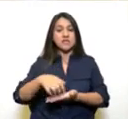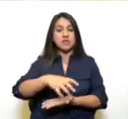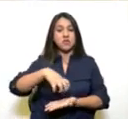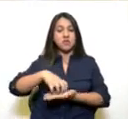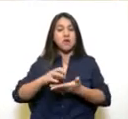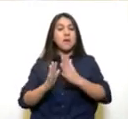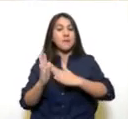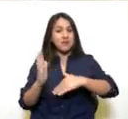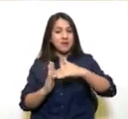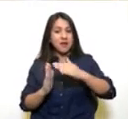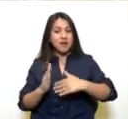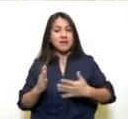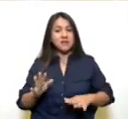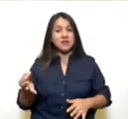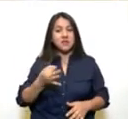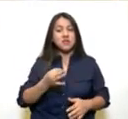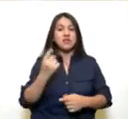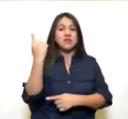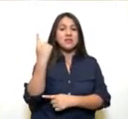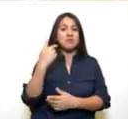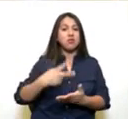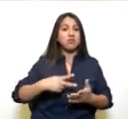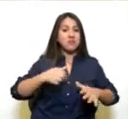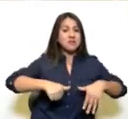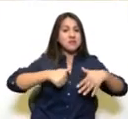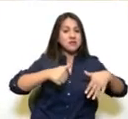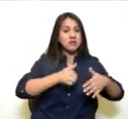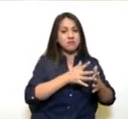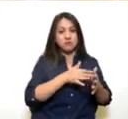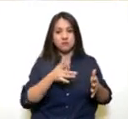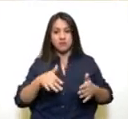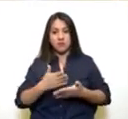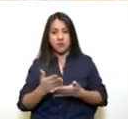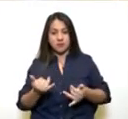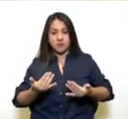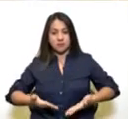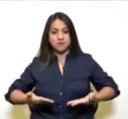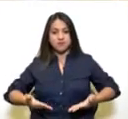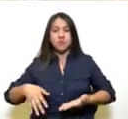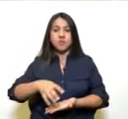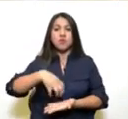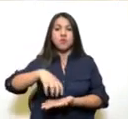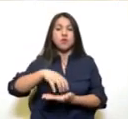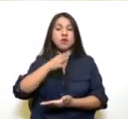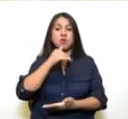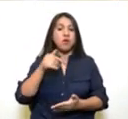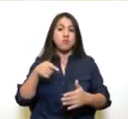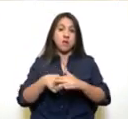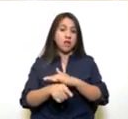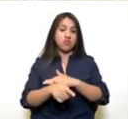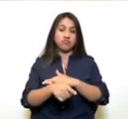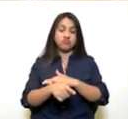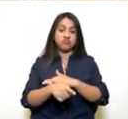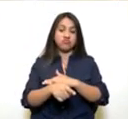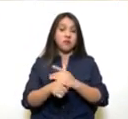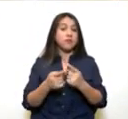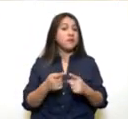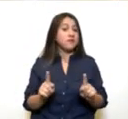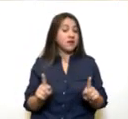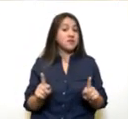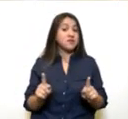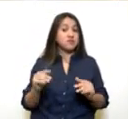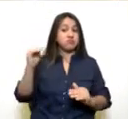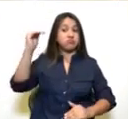como lo ha dicho de diciembre del 2016 una comuna donde no llega el metro la diferencia